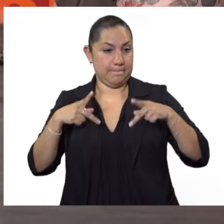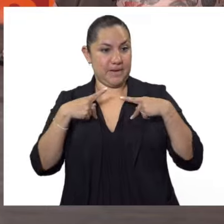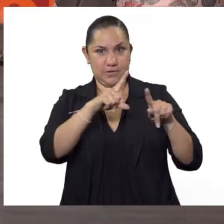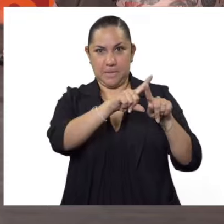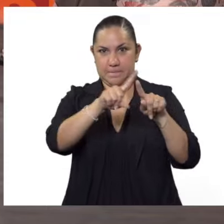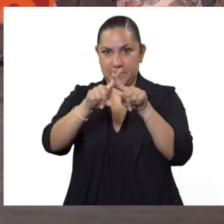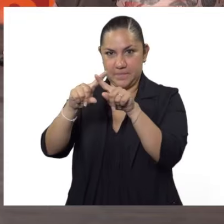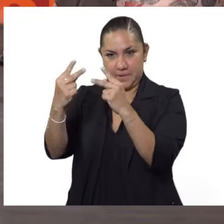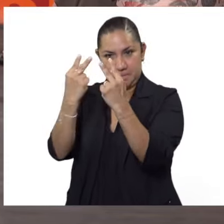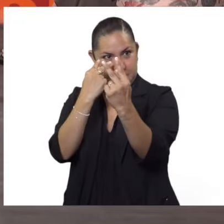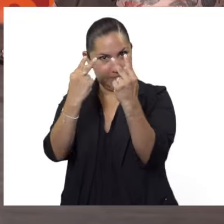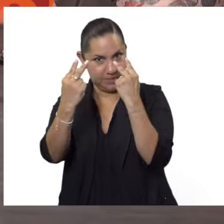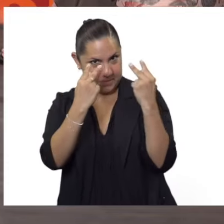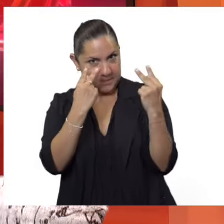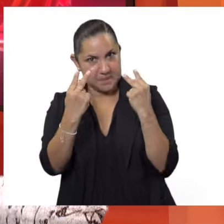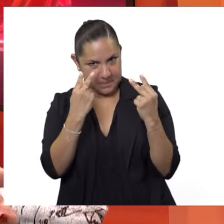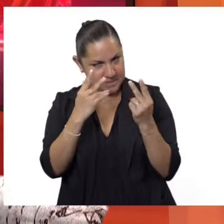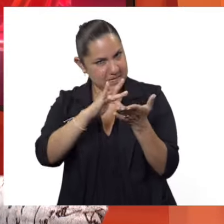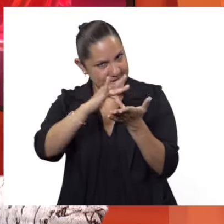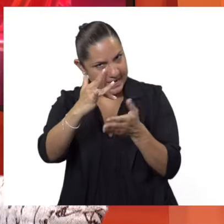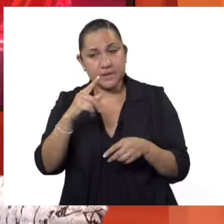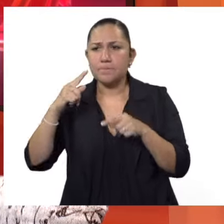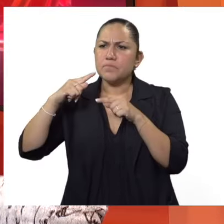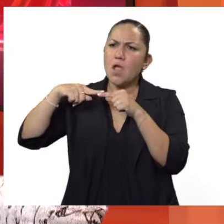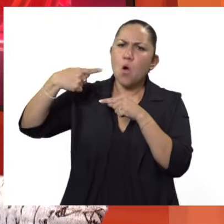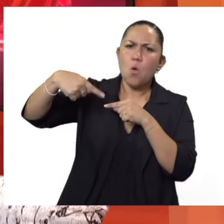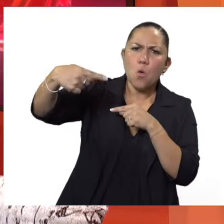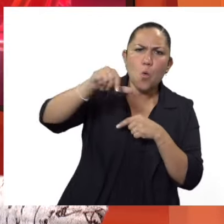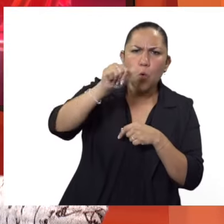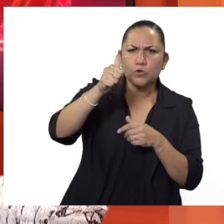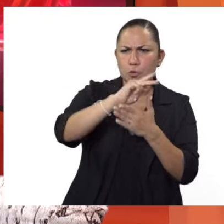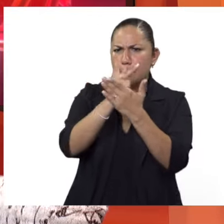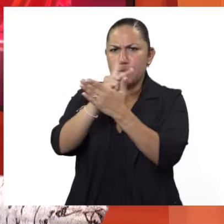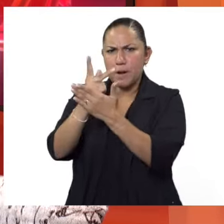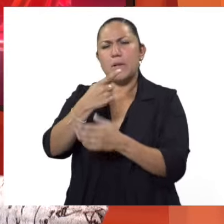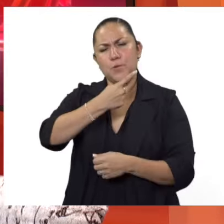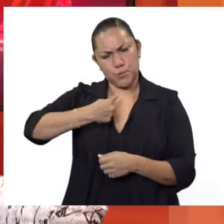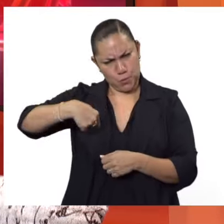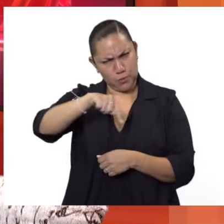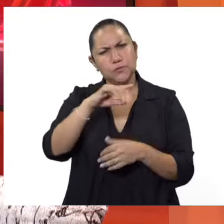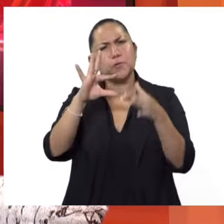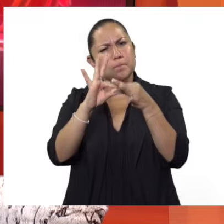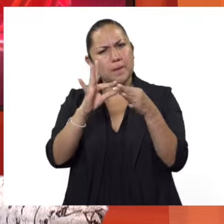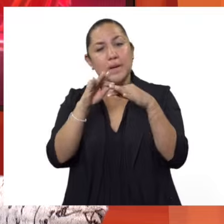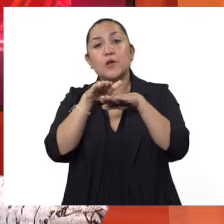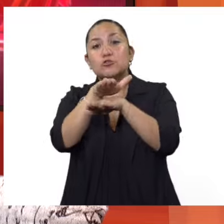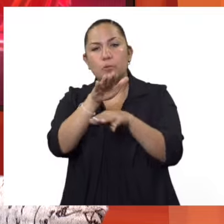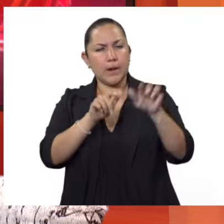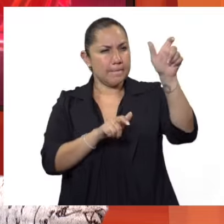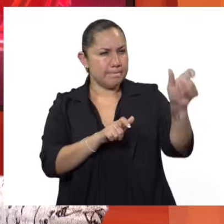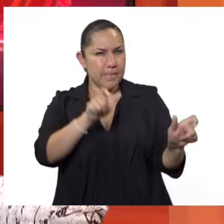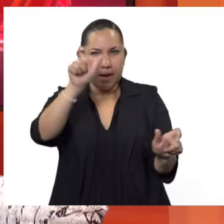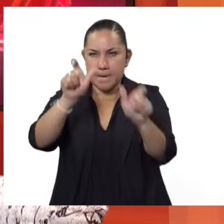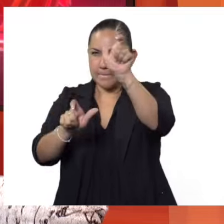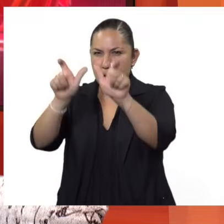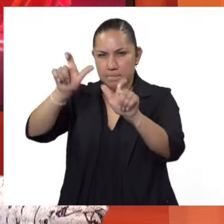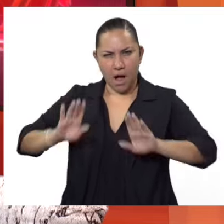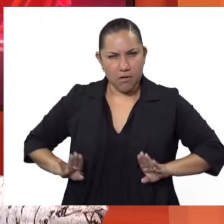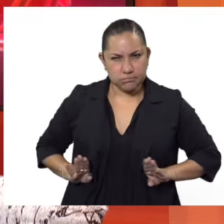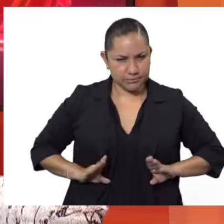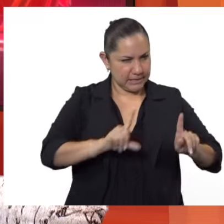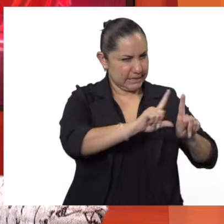supuesto gracias a Luis y al público que nos acompaña en próximas emisiones Seguiremos hablando